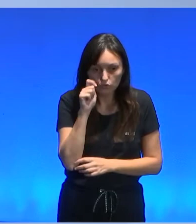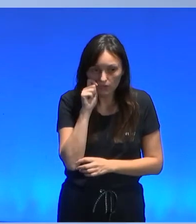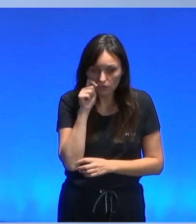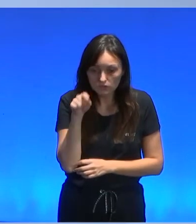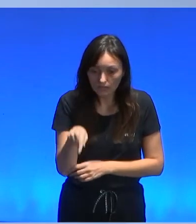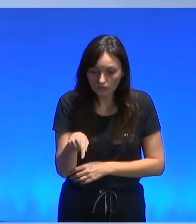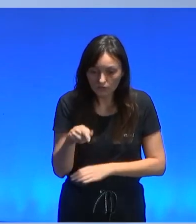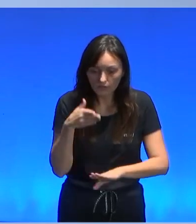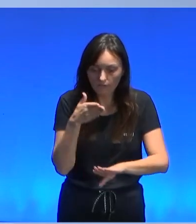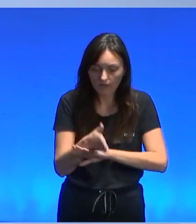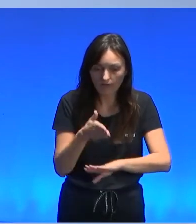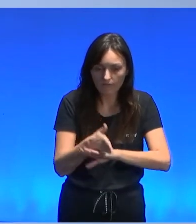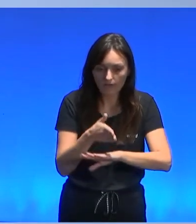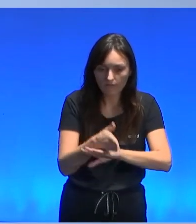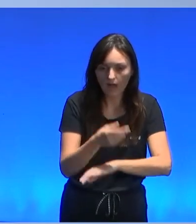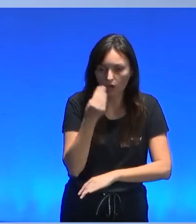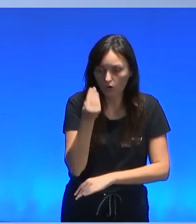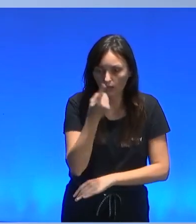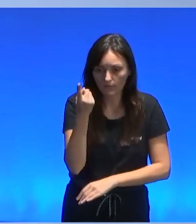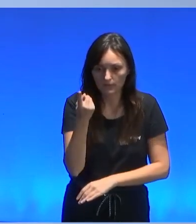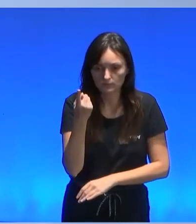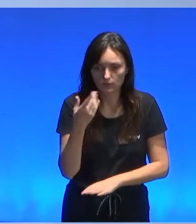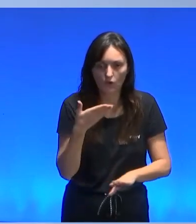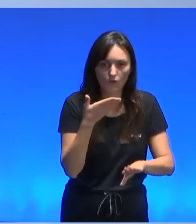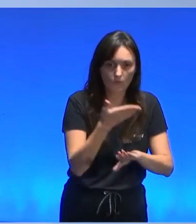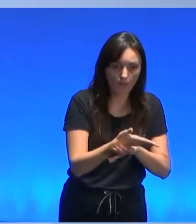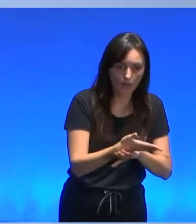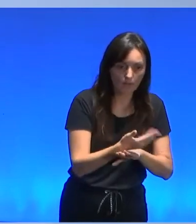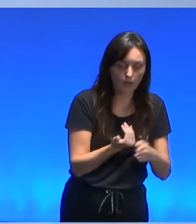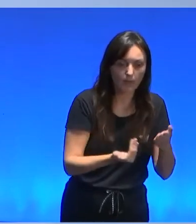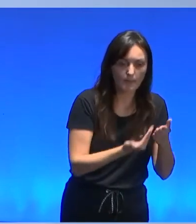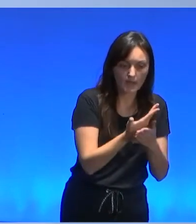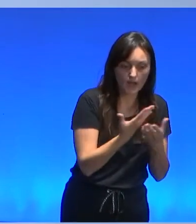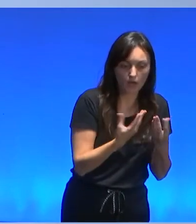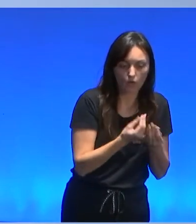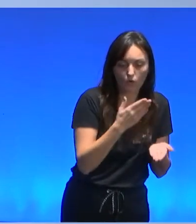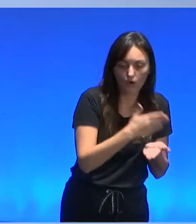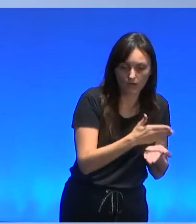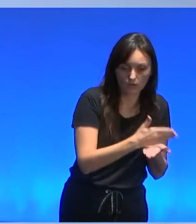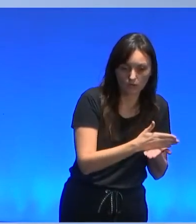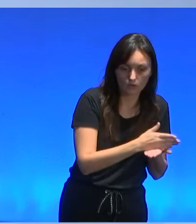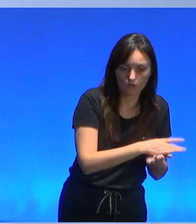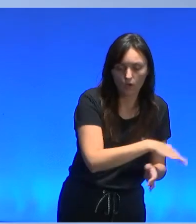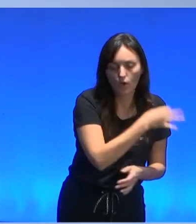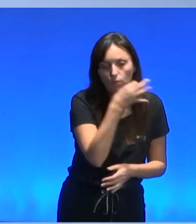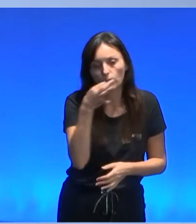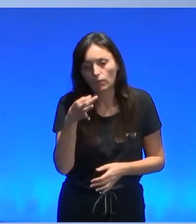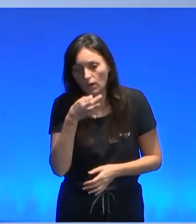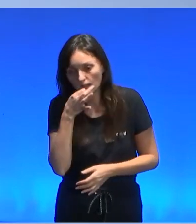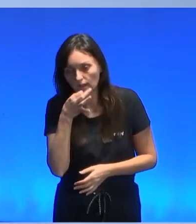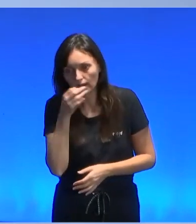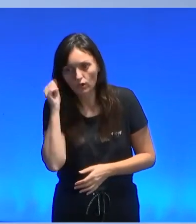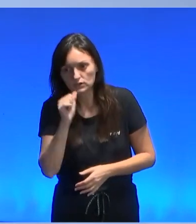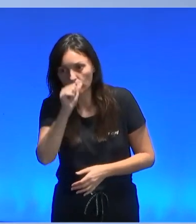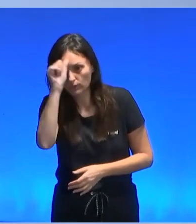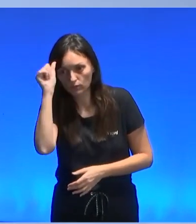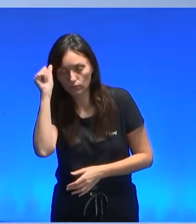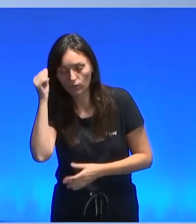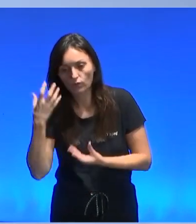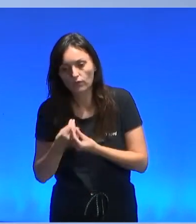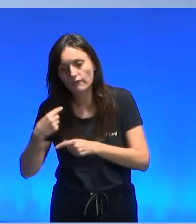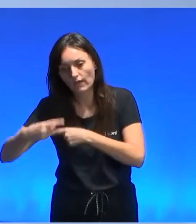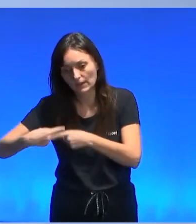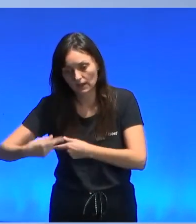museos, porque lo frecuentan por la mañana con sus escuelas y por la tarde o el fin de semana con